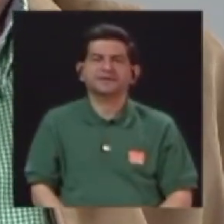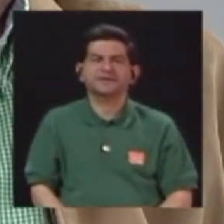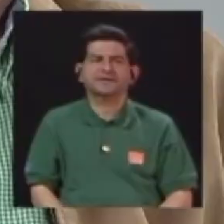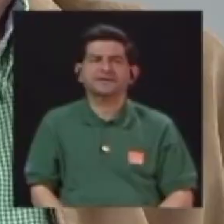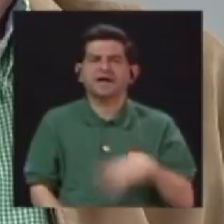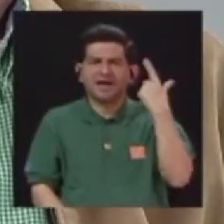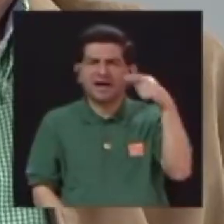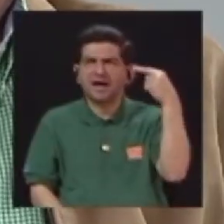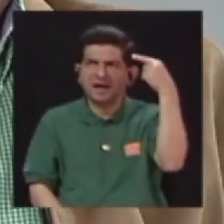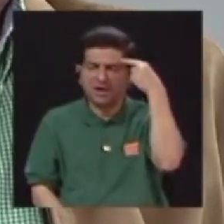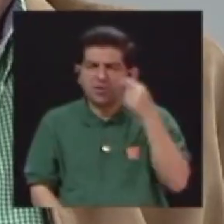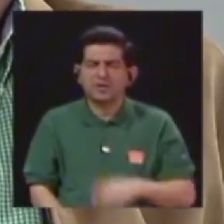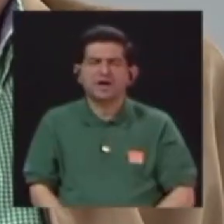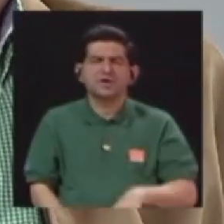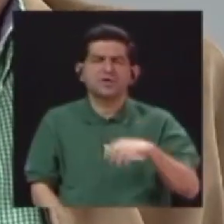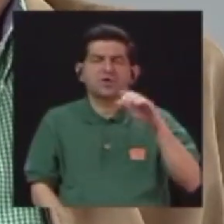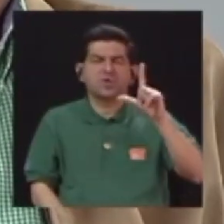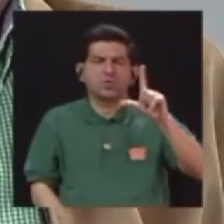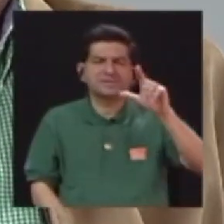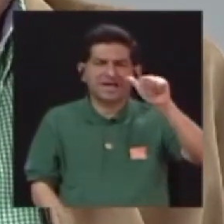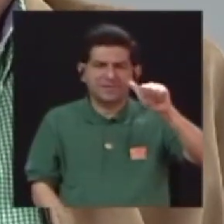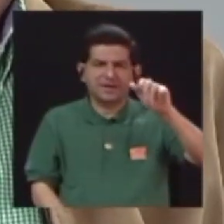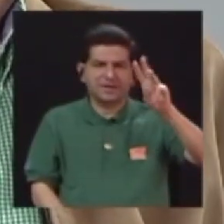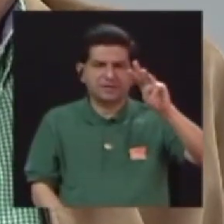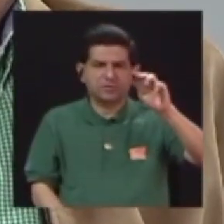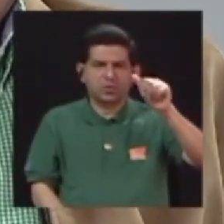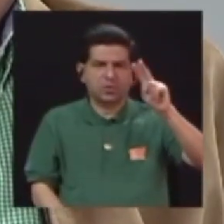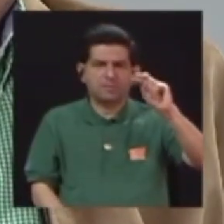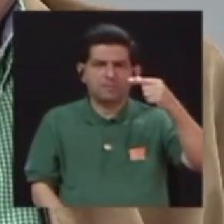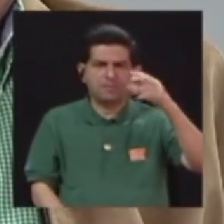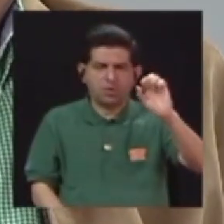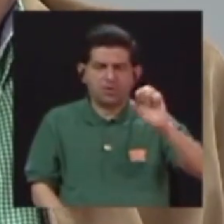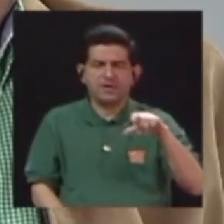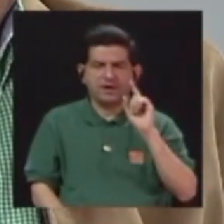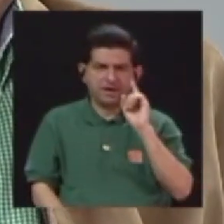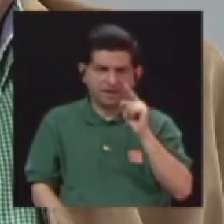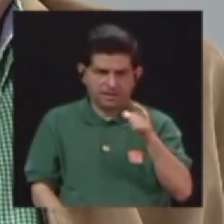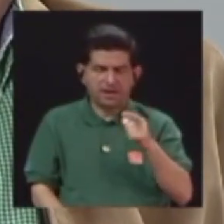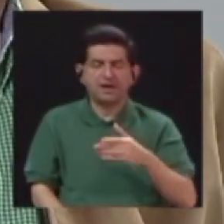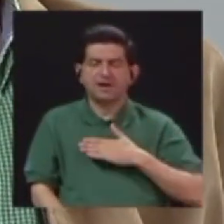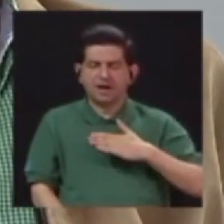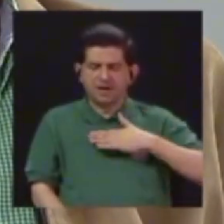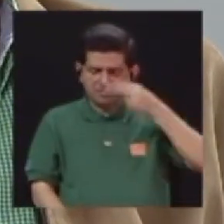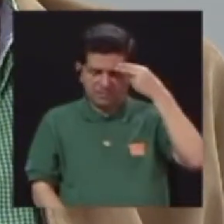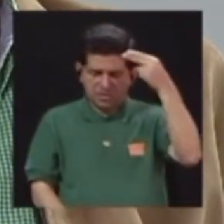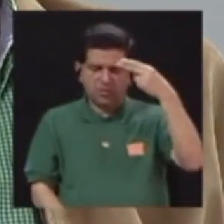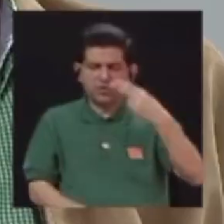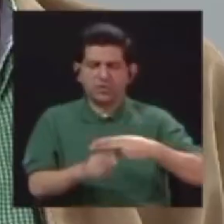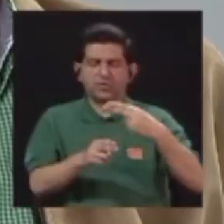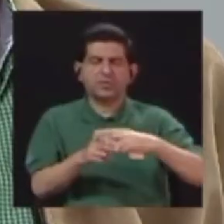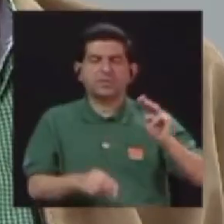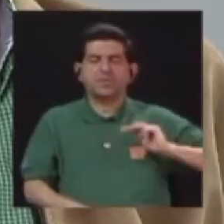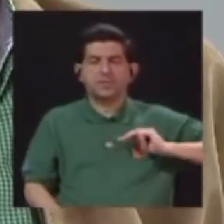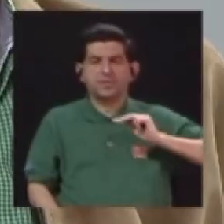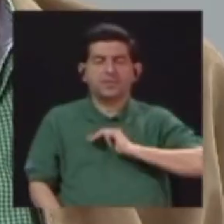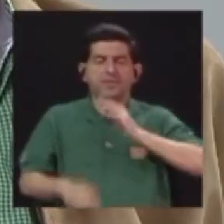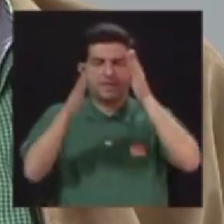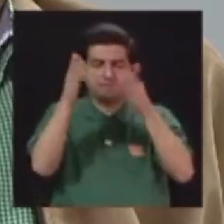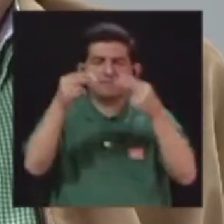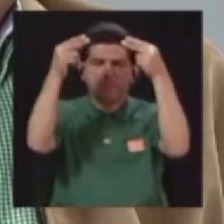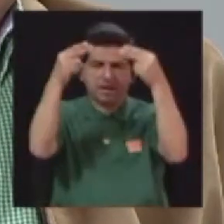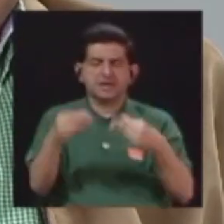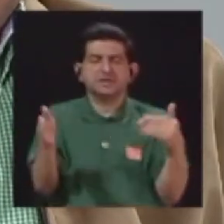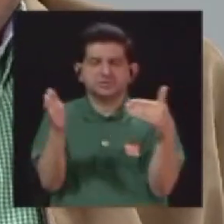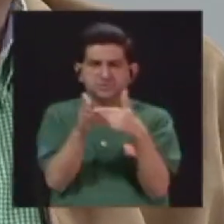la administración de don Luis Alberto Monge, me hizo el honor de nombrarme ministro de Hacienda una vez más,